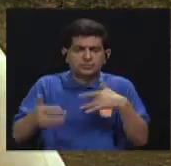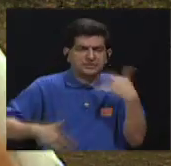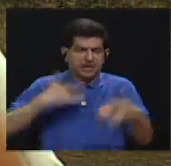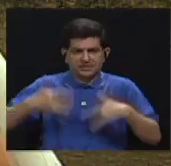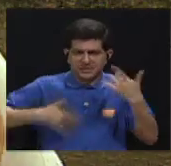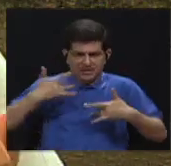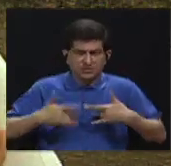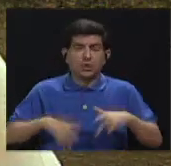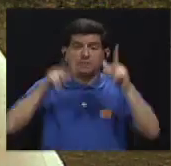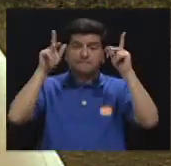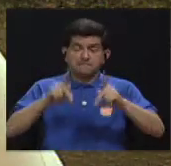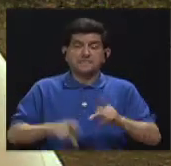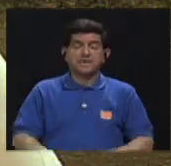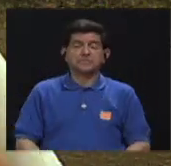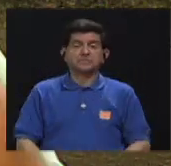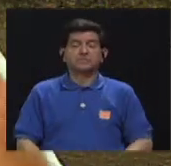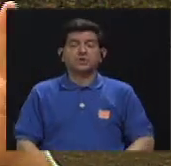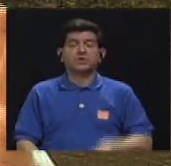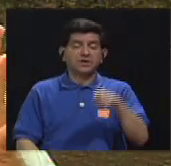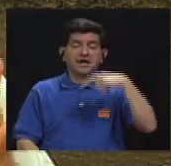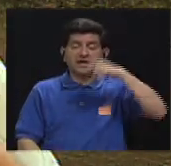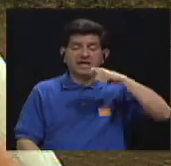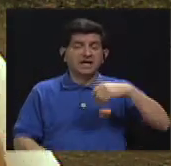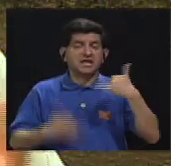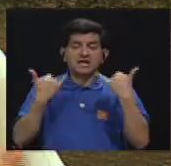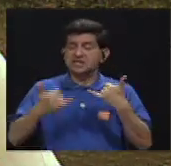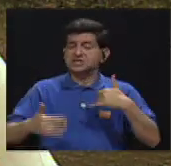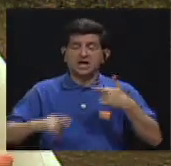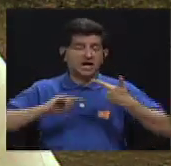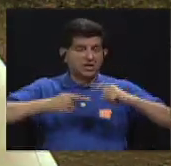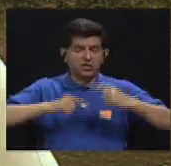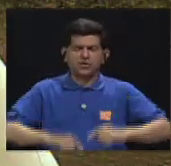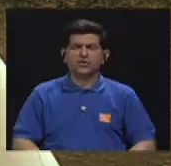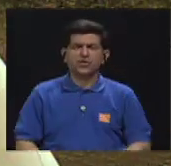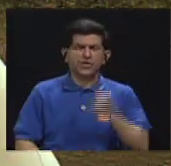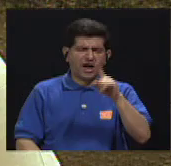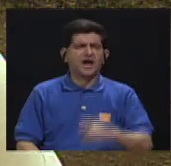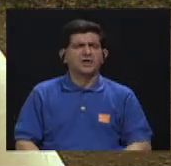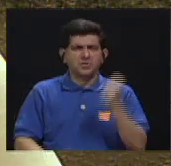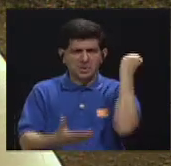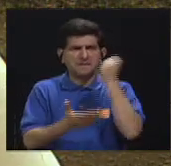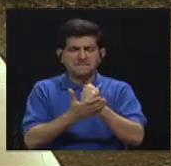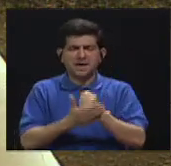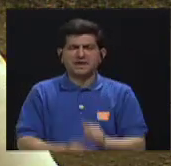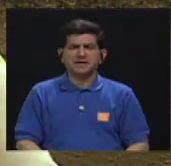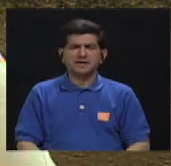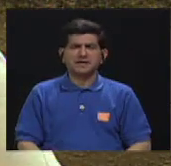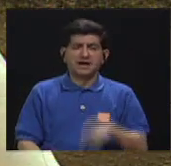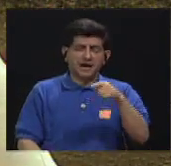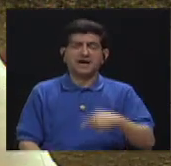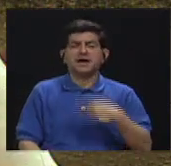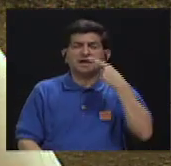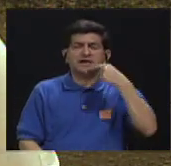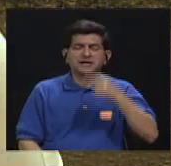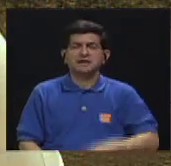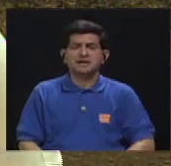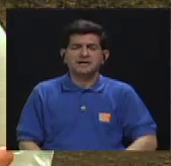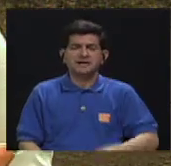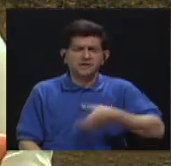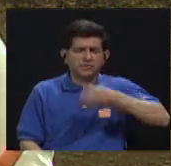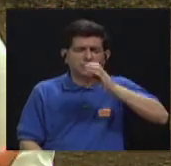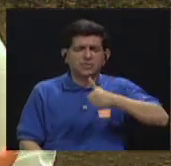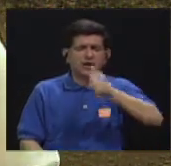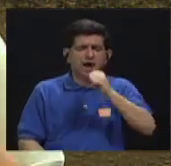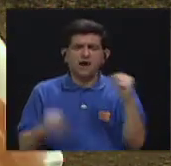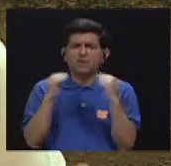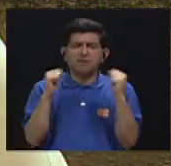sensaciones y el paciente se pasa la pasta dental y después ya no le duele. Uh-huh. Hay un anuncio, ¿verdad?, de una marca comercial que le ponen la pasta dental y se toma agua fría y uh-huh,